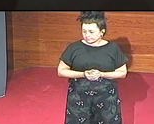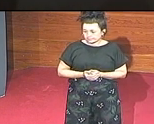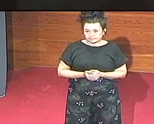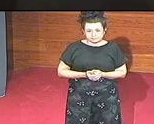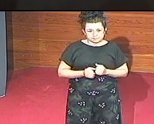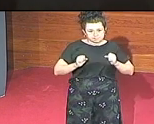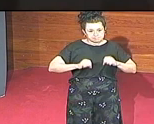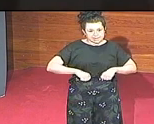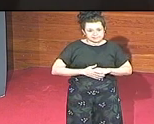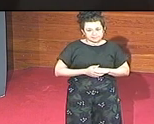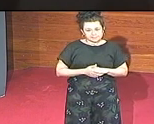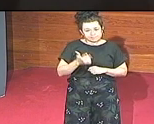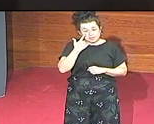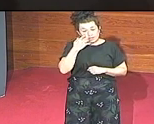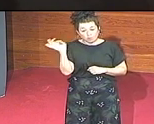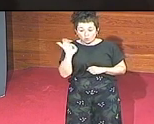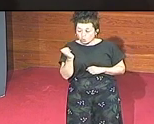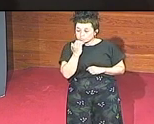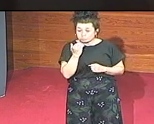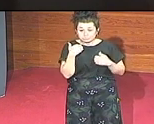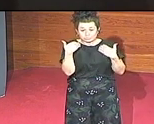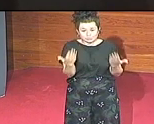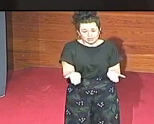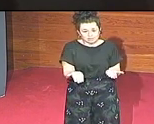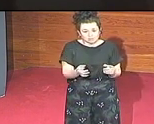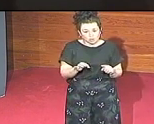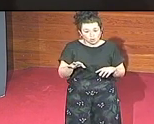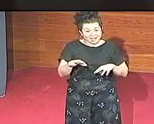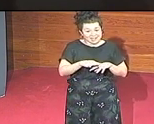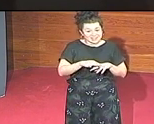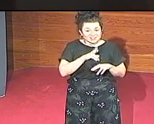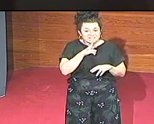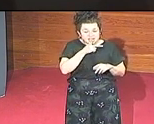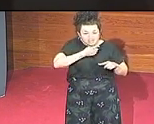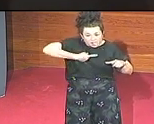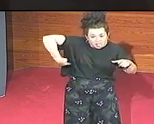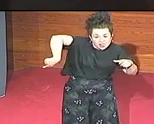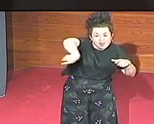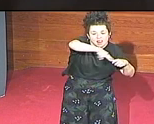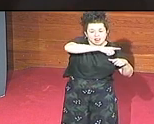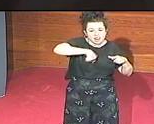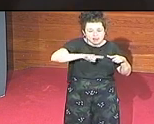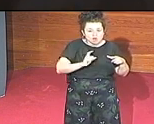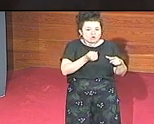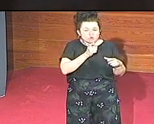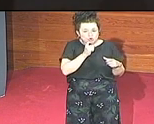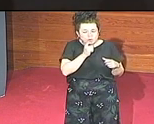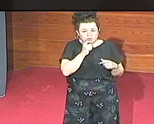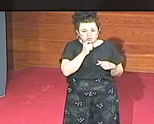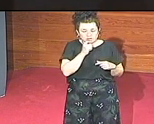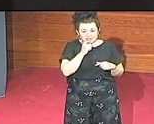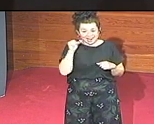vale o muestras como es el anillo verde de editor ya en el 25 aniversario nos plantearon hacer una